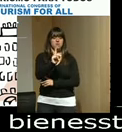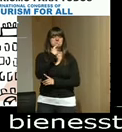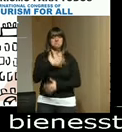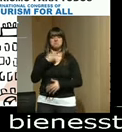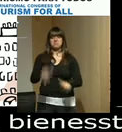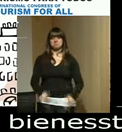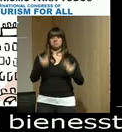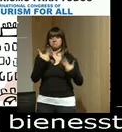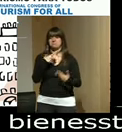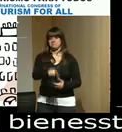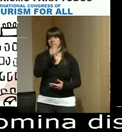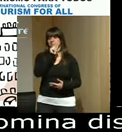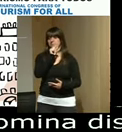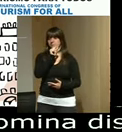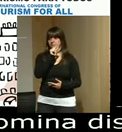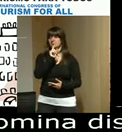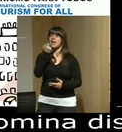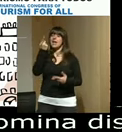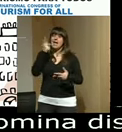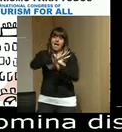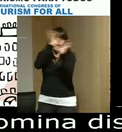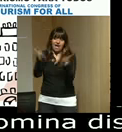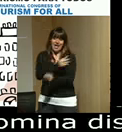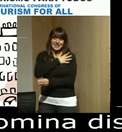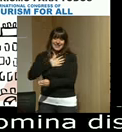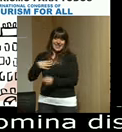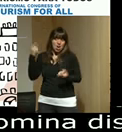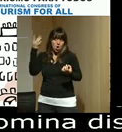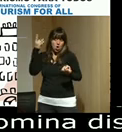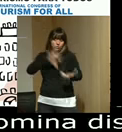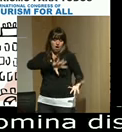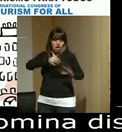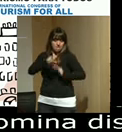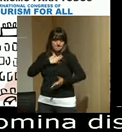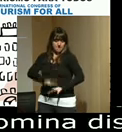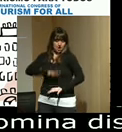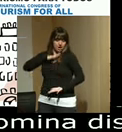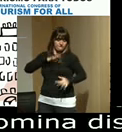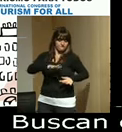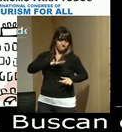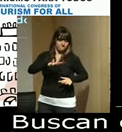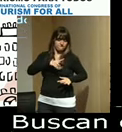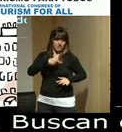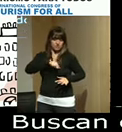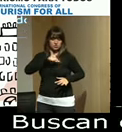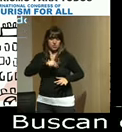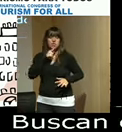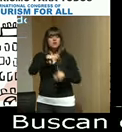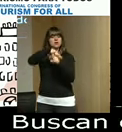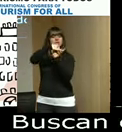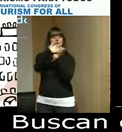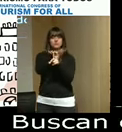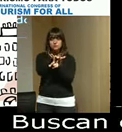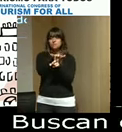buscan entretenimiento y ocio adaptado a sus capacidades físicas y sensoriales, en un entorno y compañía